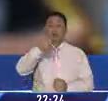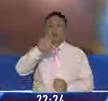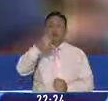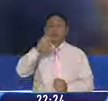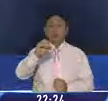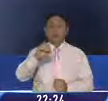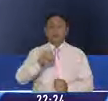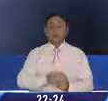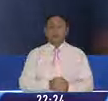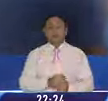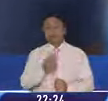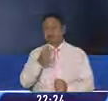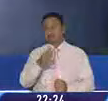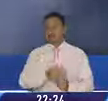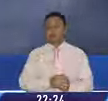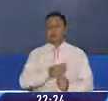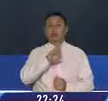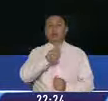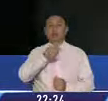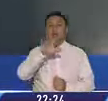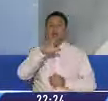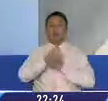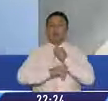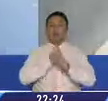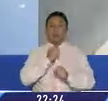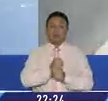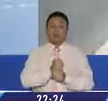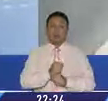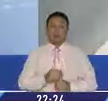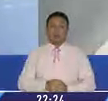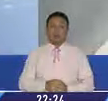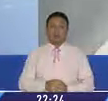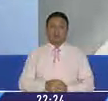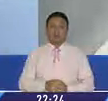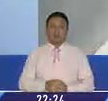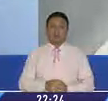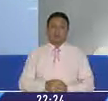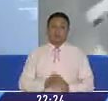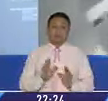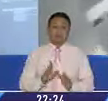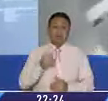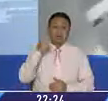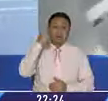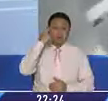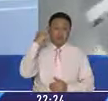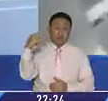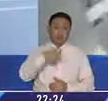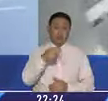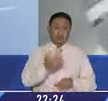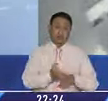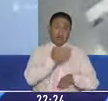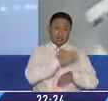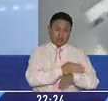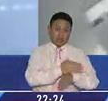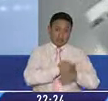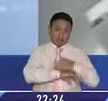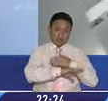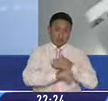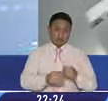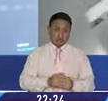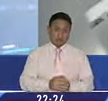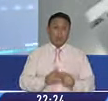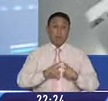Chenche, de aproximadamente 25 años. Existe la presunción de que venía cometiendo un delito. Sin